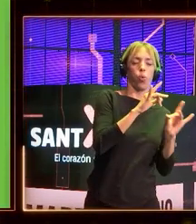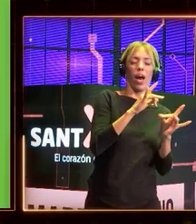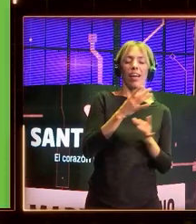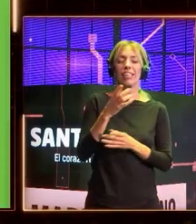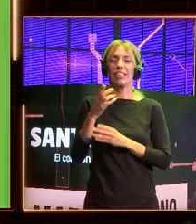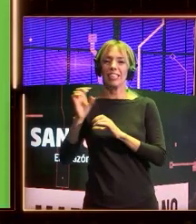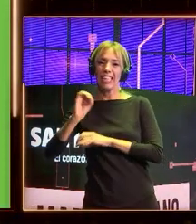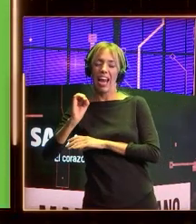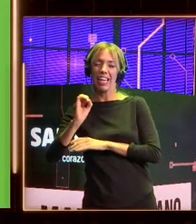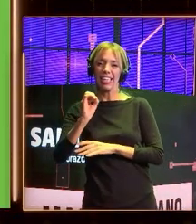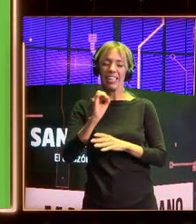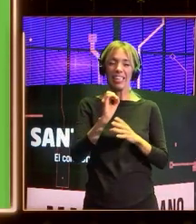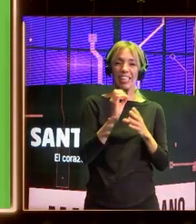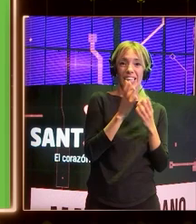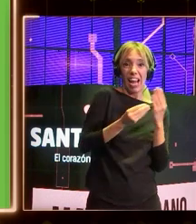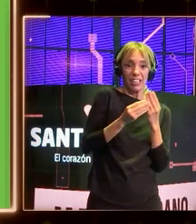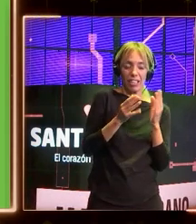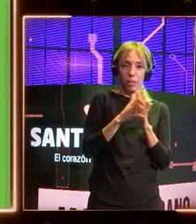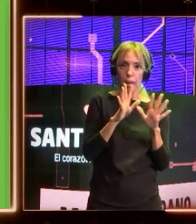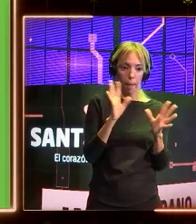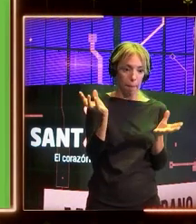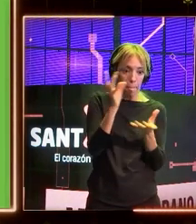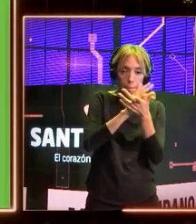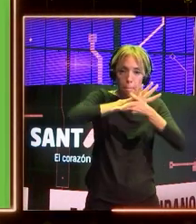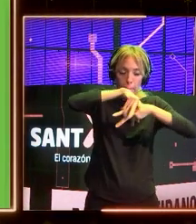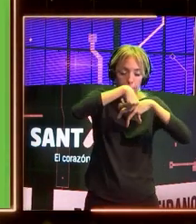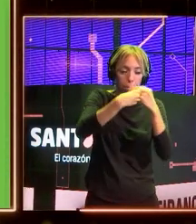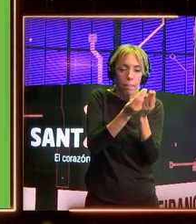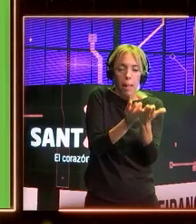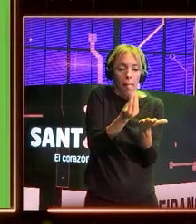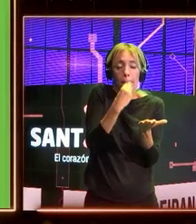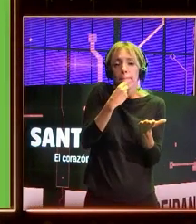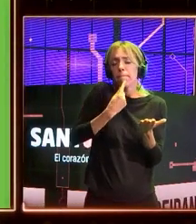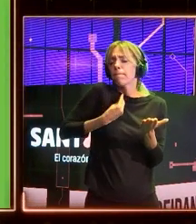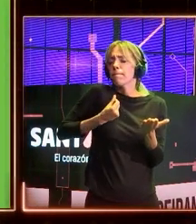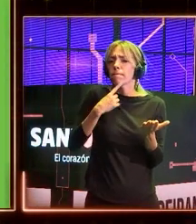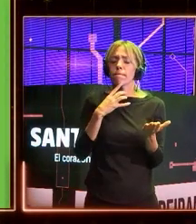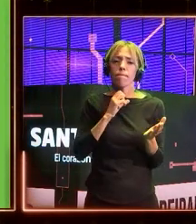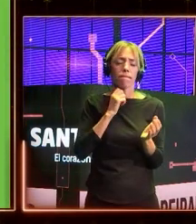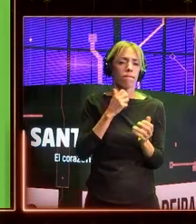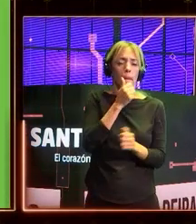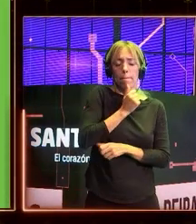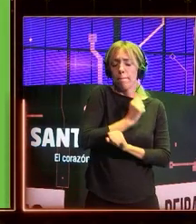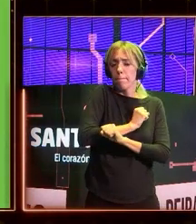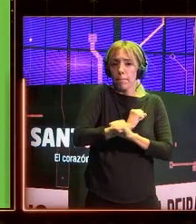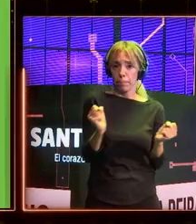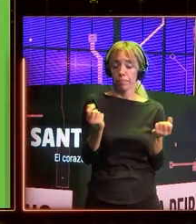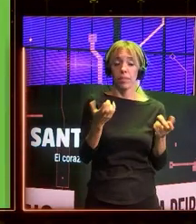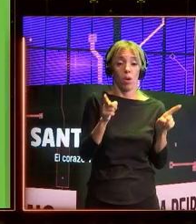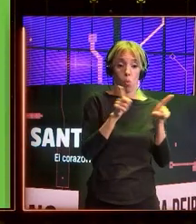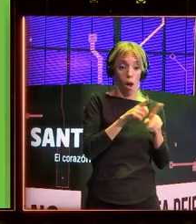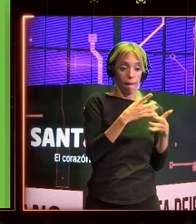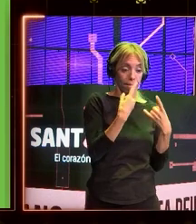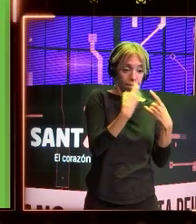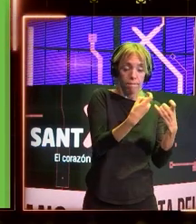algo sea absolutamente irresistible para nosotros, y que en este caso es contenidos, por ejemplo, en YouTube o en TikTok,